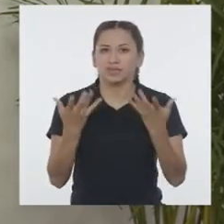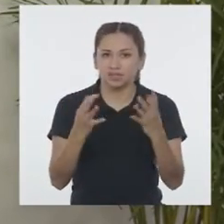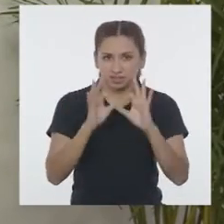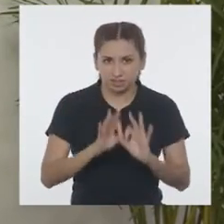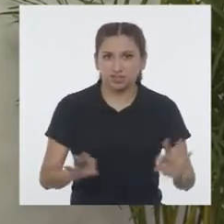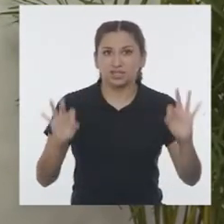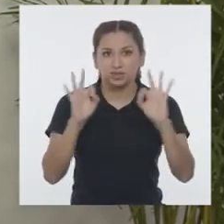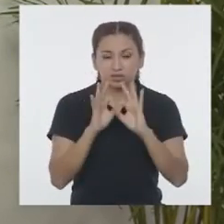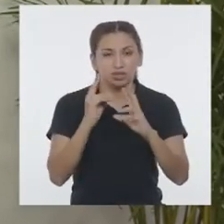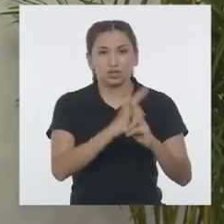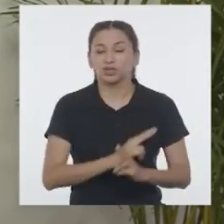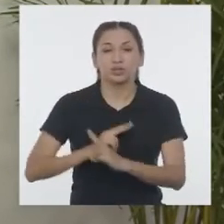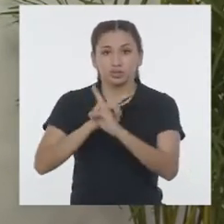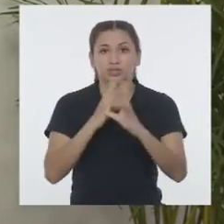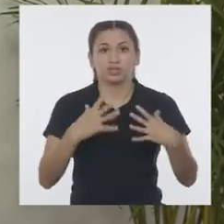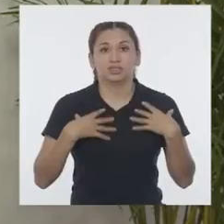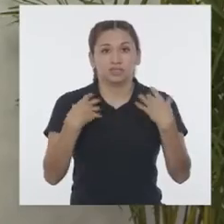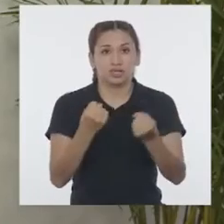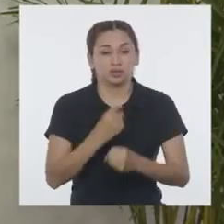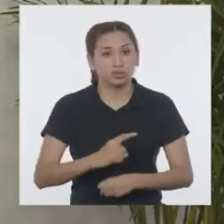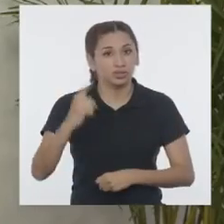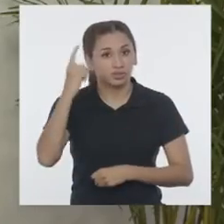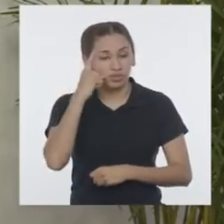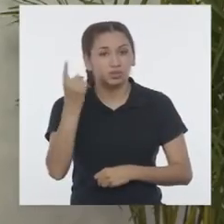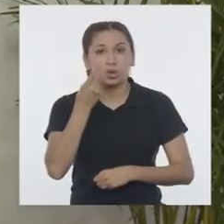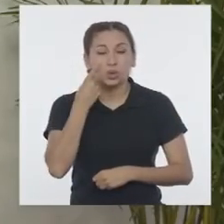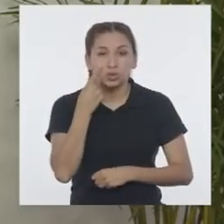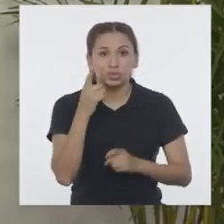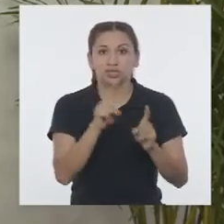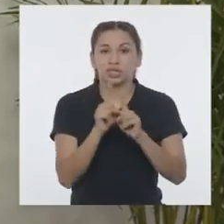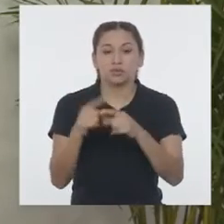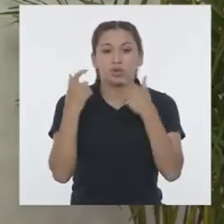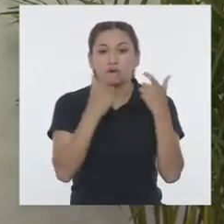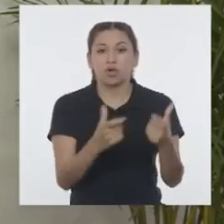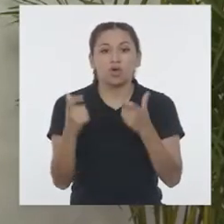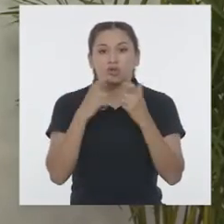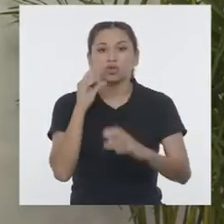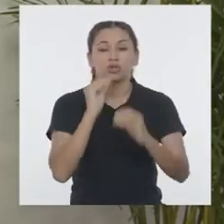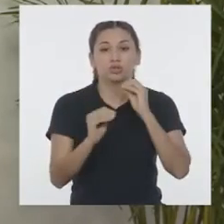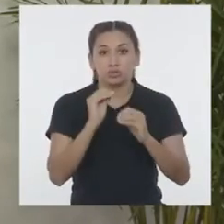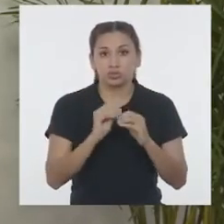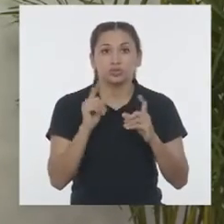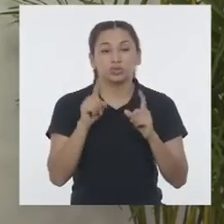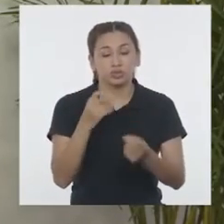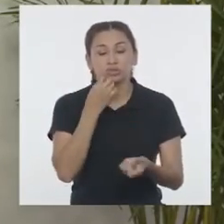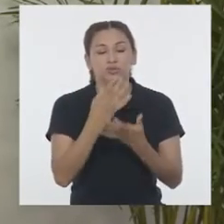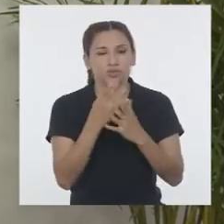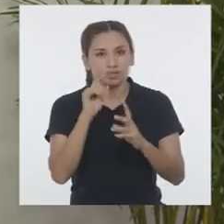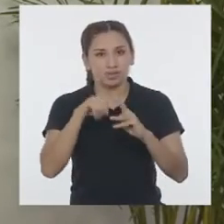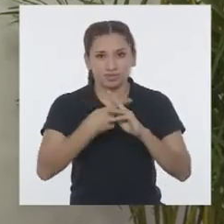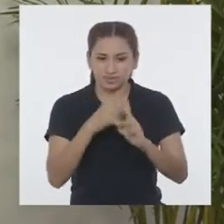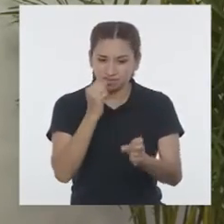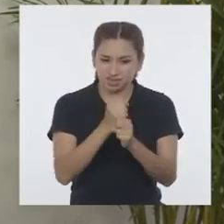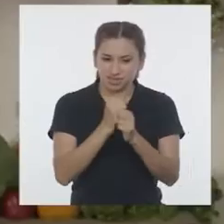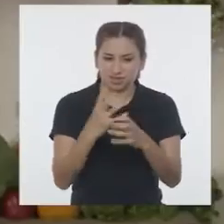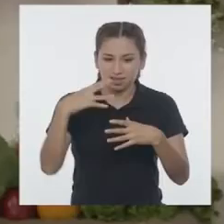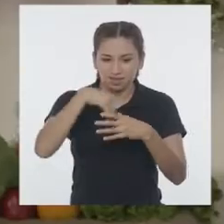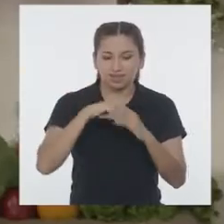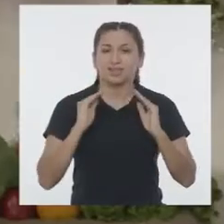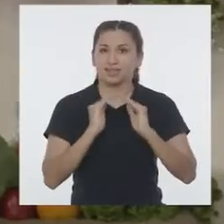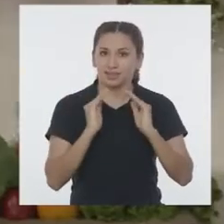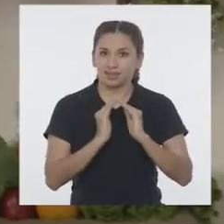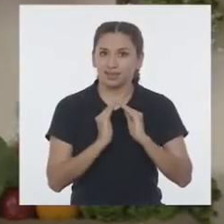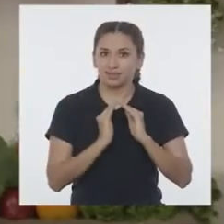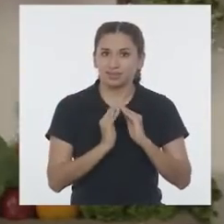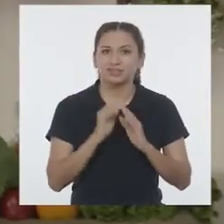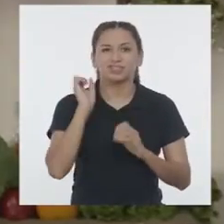Qué importante es cuidar la salud mental. Conocer y controlar nuestras emociones es algo que me gustaría trabajar en casa.